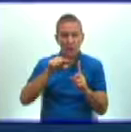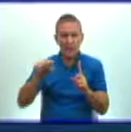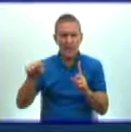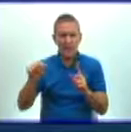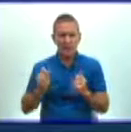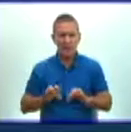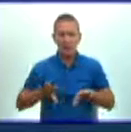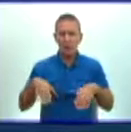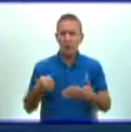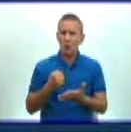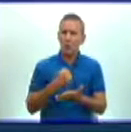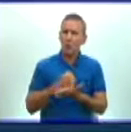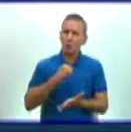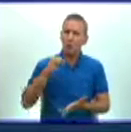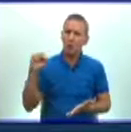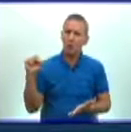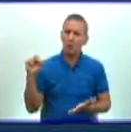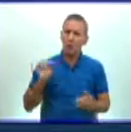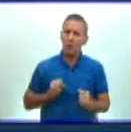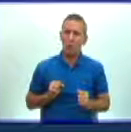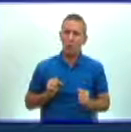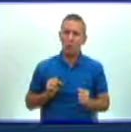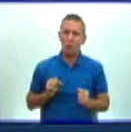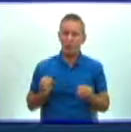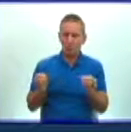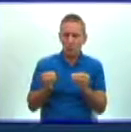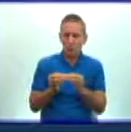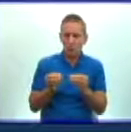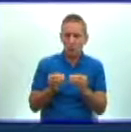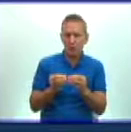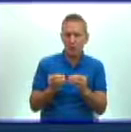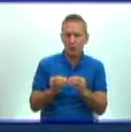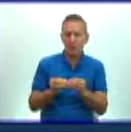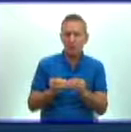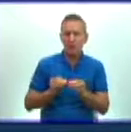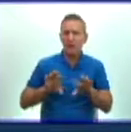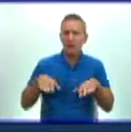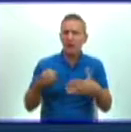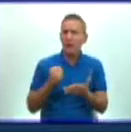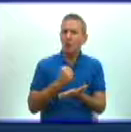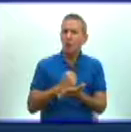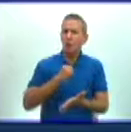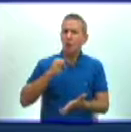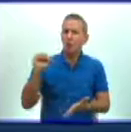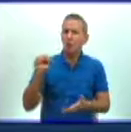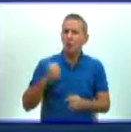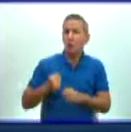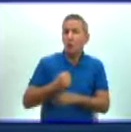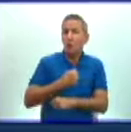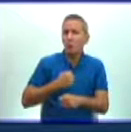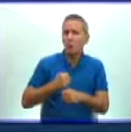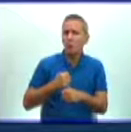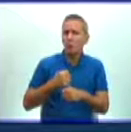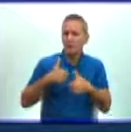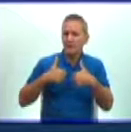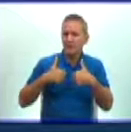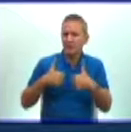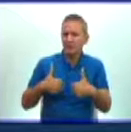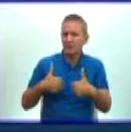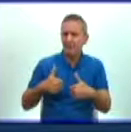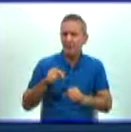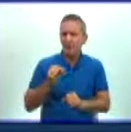logro cohesión? ¿Y cómo logro entonces utilizar correctamente